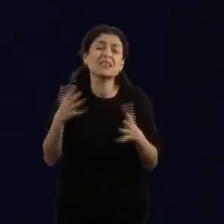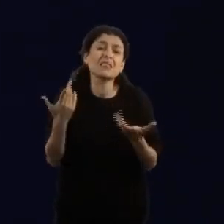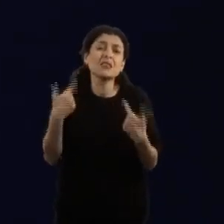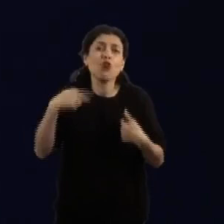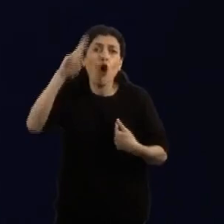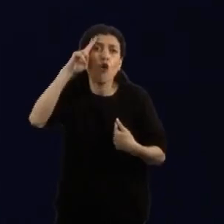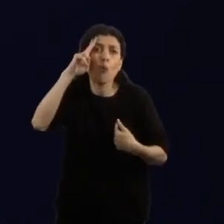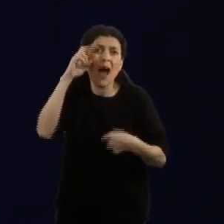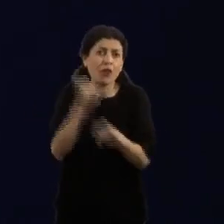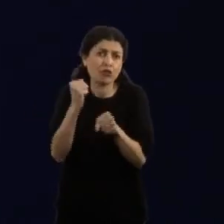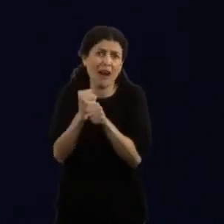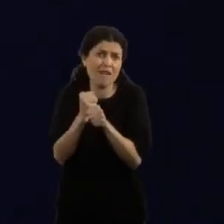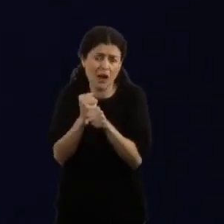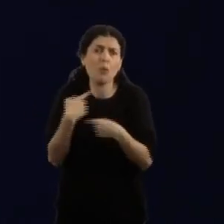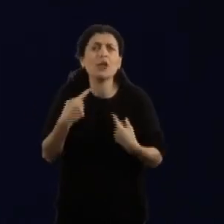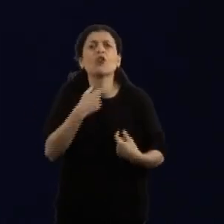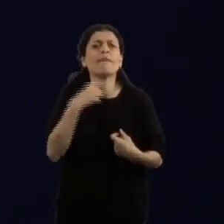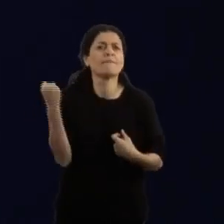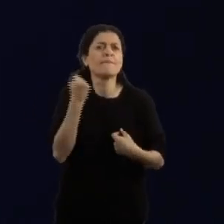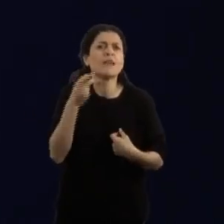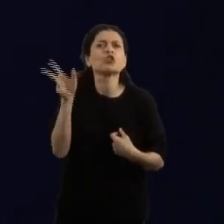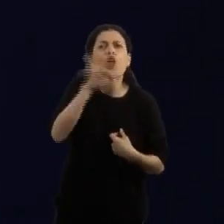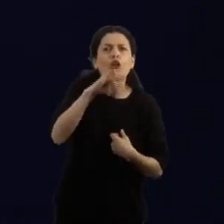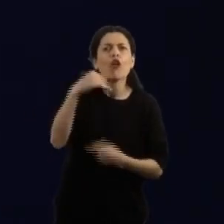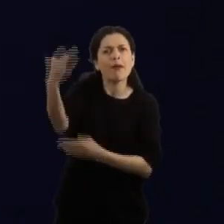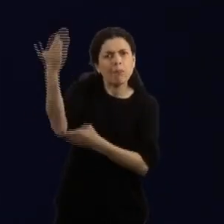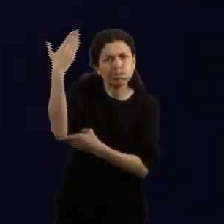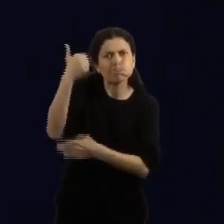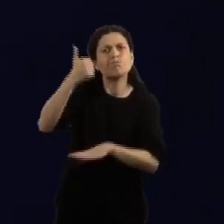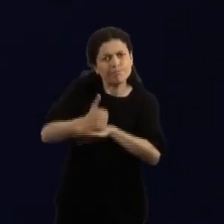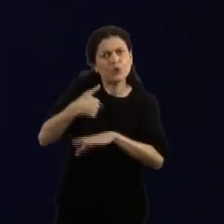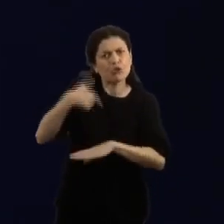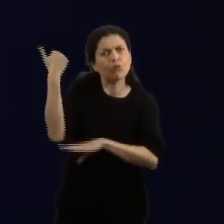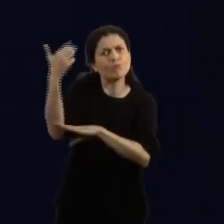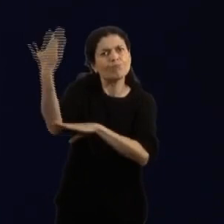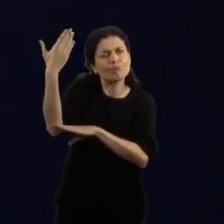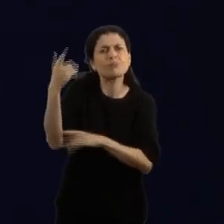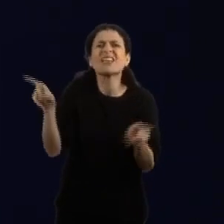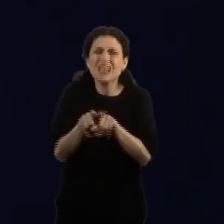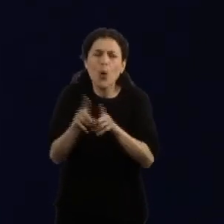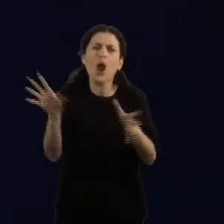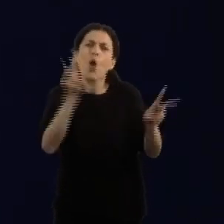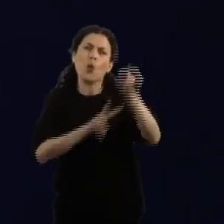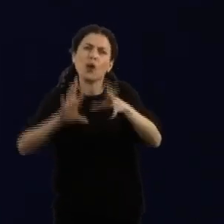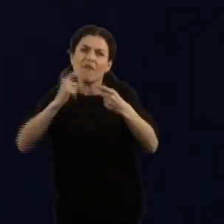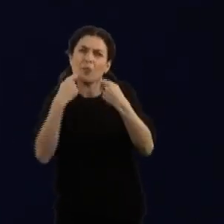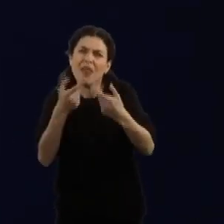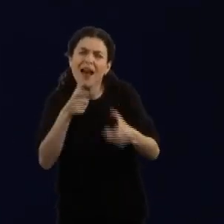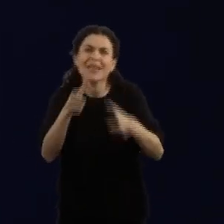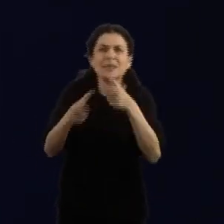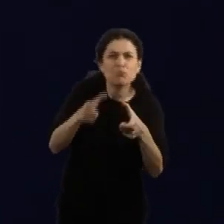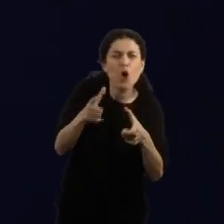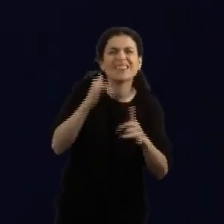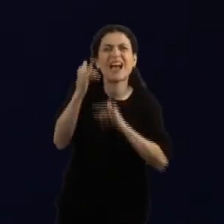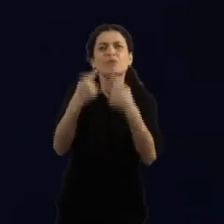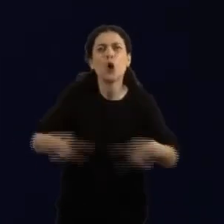tratar de mantenerla todos los días. De todas maneras voy a tratar de compensar con preguntas y bueno, ver de qué manera podemos, los